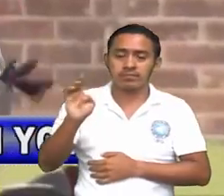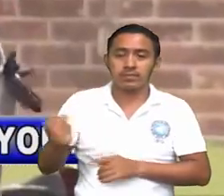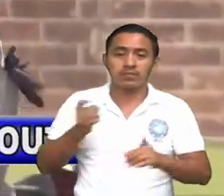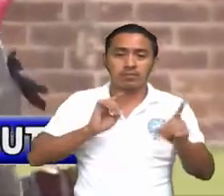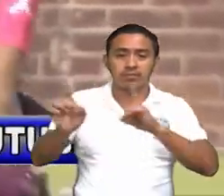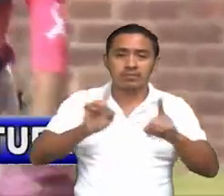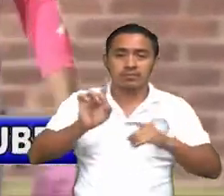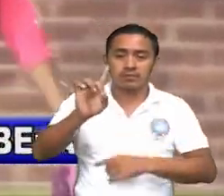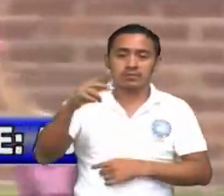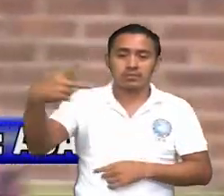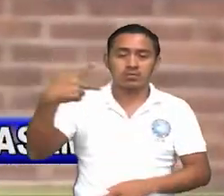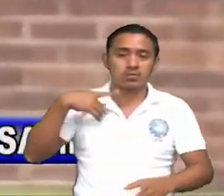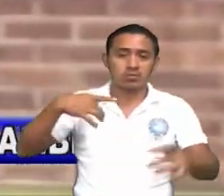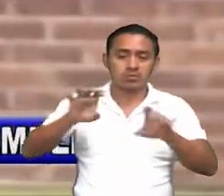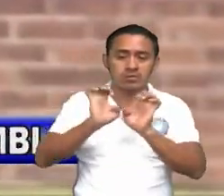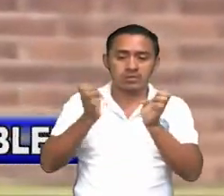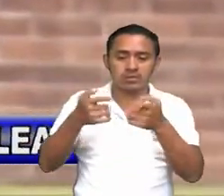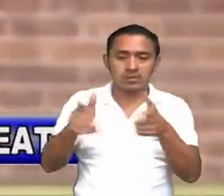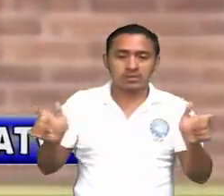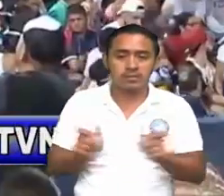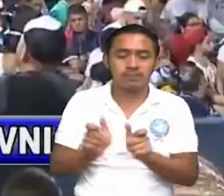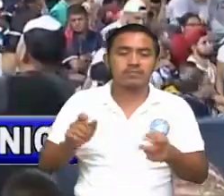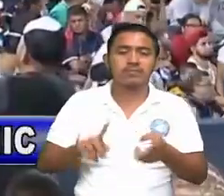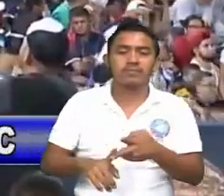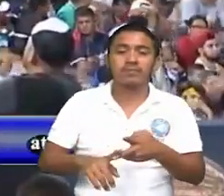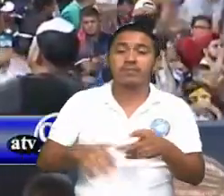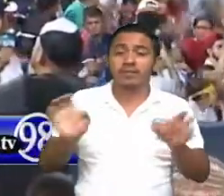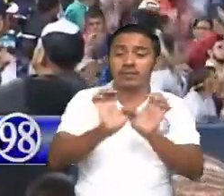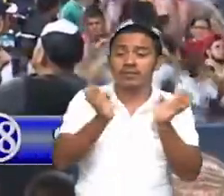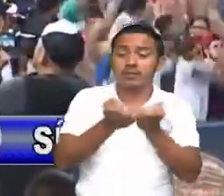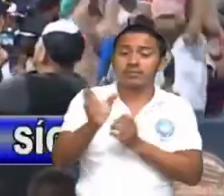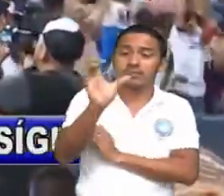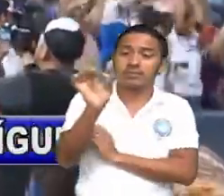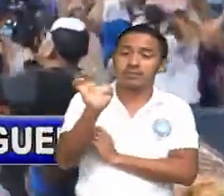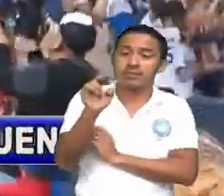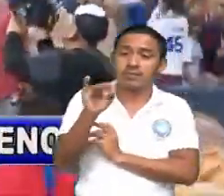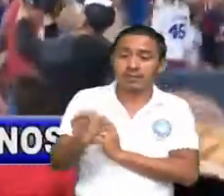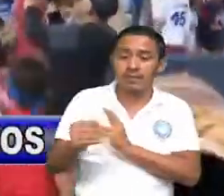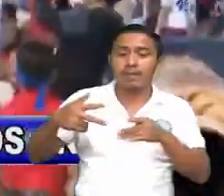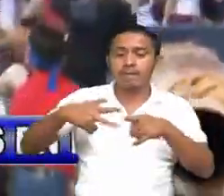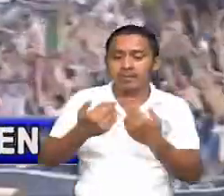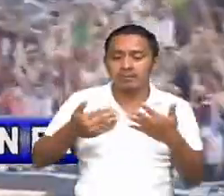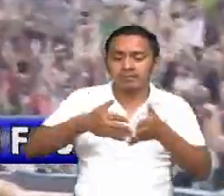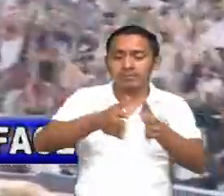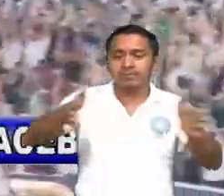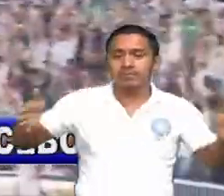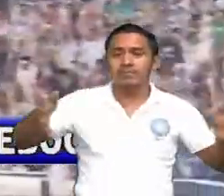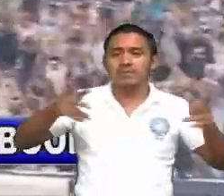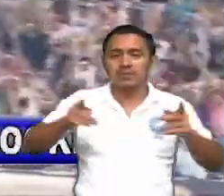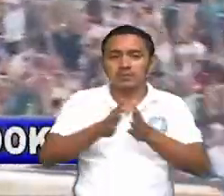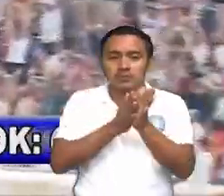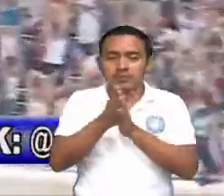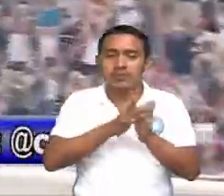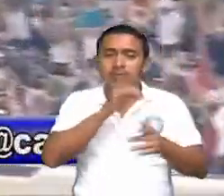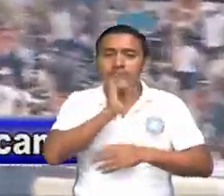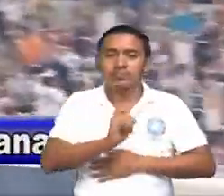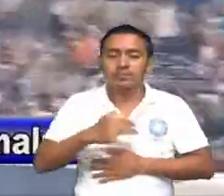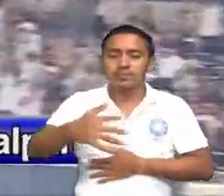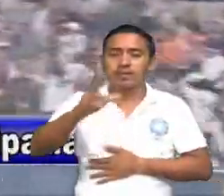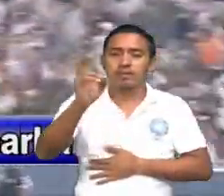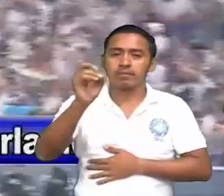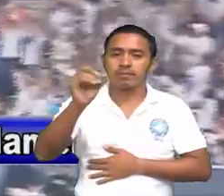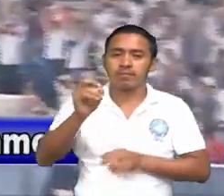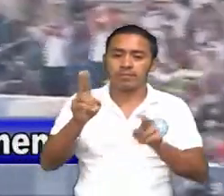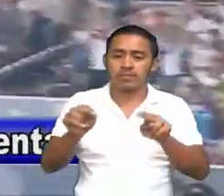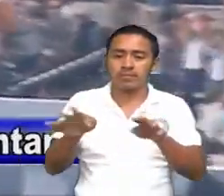compiten 18 equipos. El Estadio Nacional Denis Martínez abrirá nuevamente sus puertas a los aficionados el próximo 20